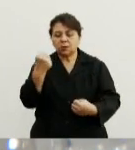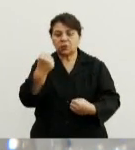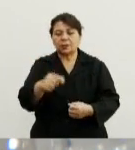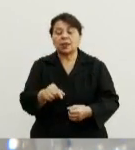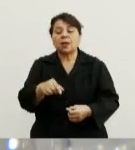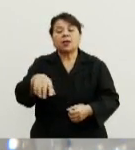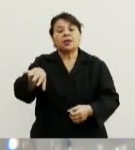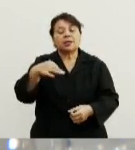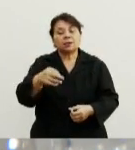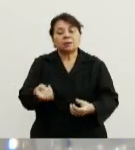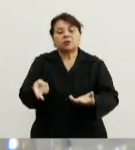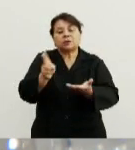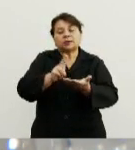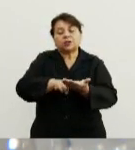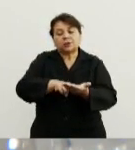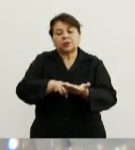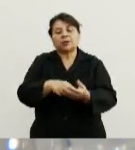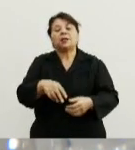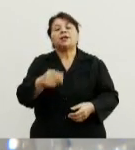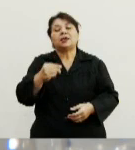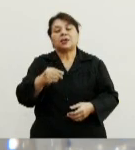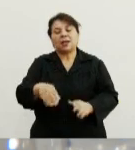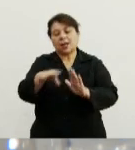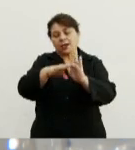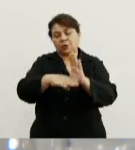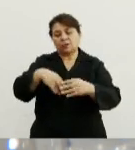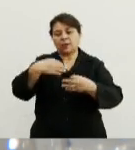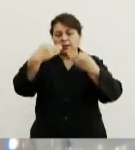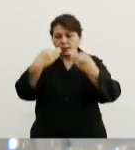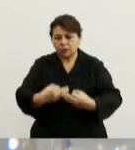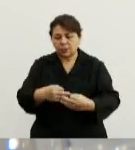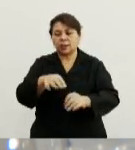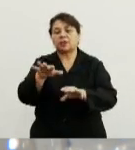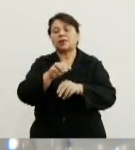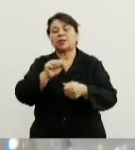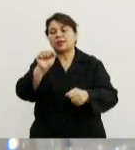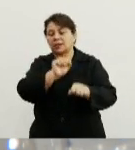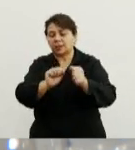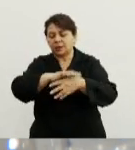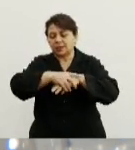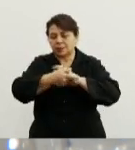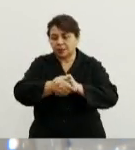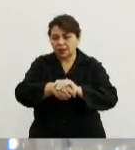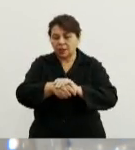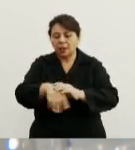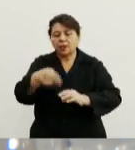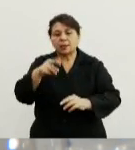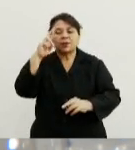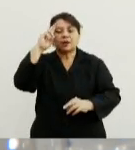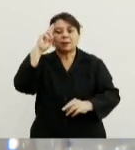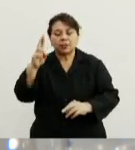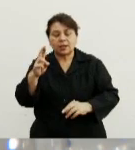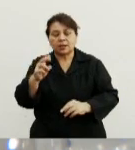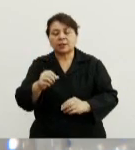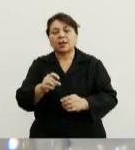casa que debes respetar las normas de seguridad y de higiene fundamentalmente respetar los espacios